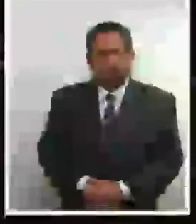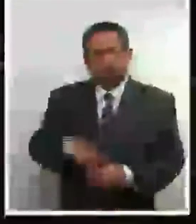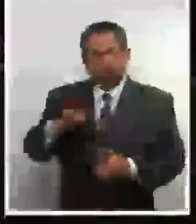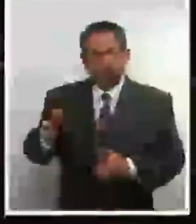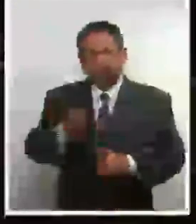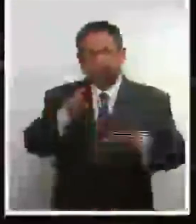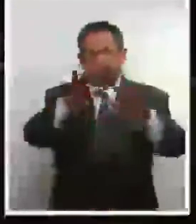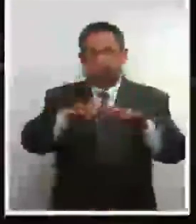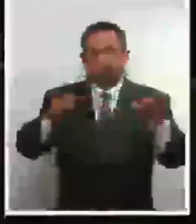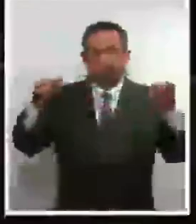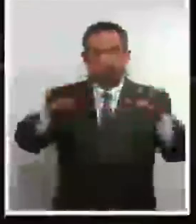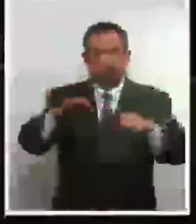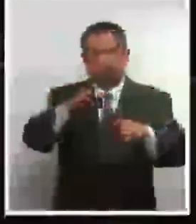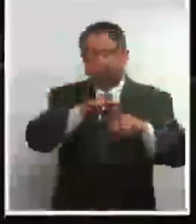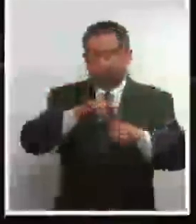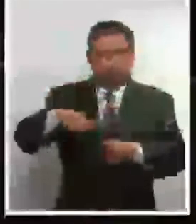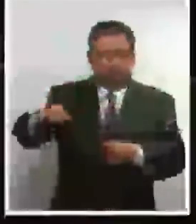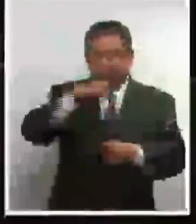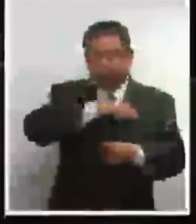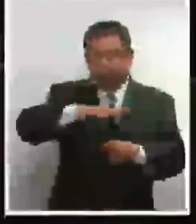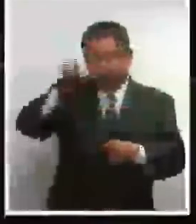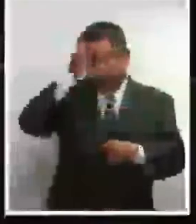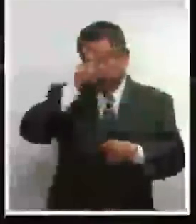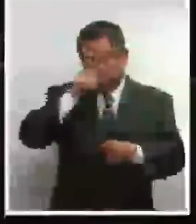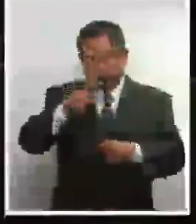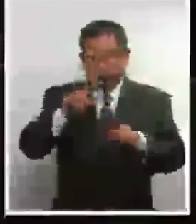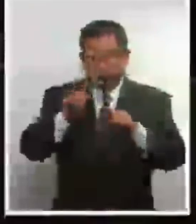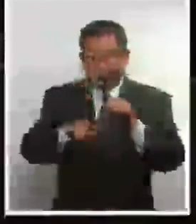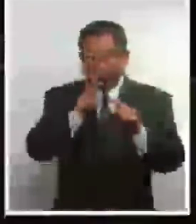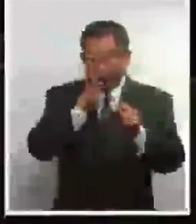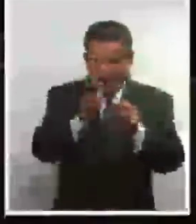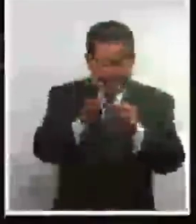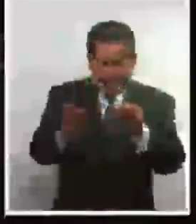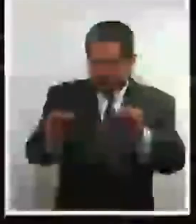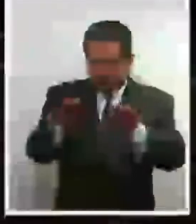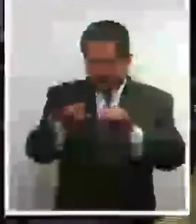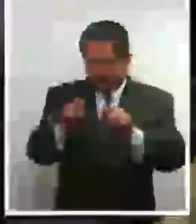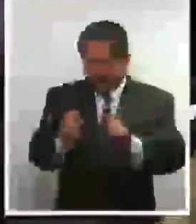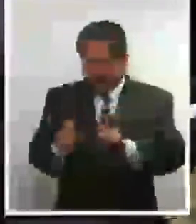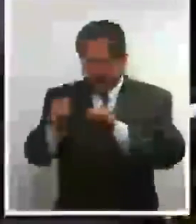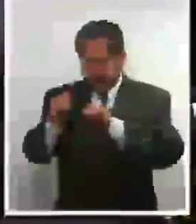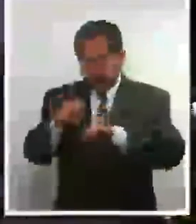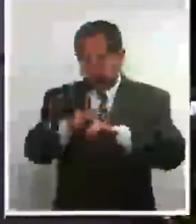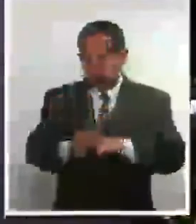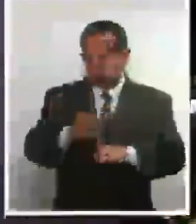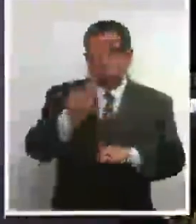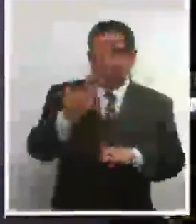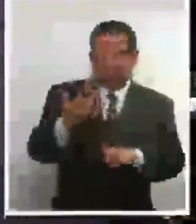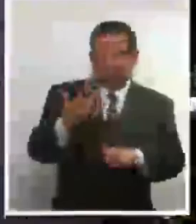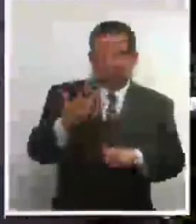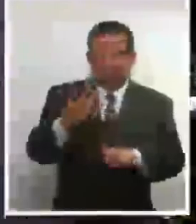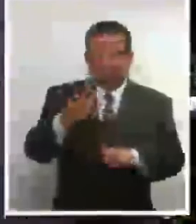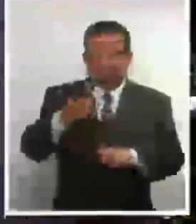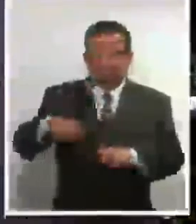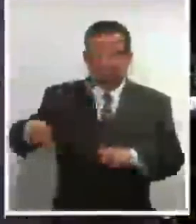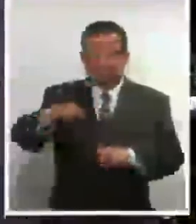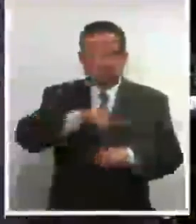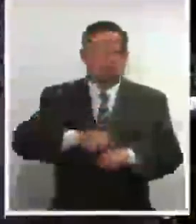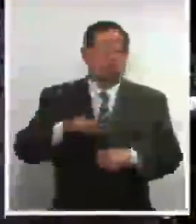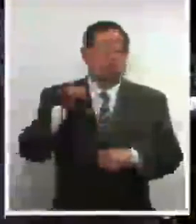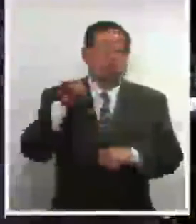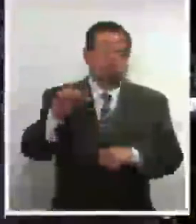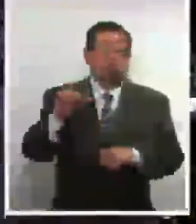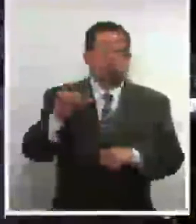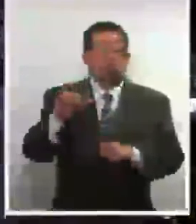Consulto a la Asamblea si están de acuerdo en eliminar esa frase del numeral 5 del apartado A